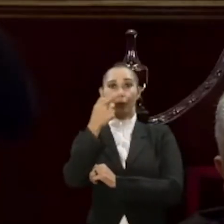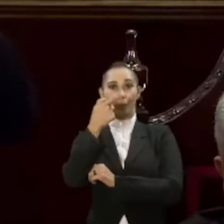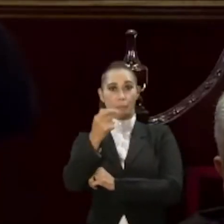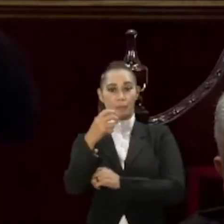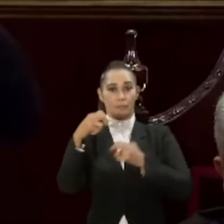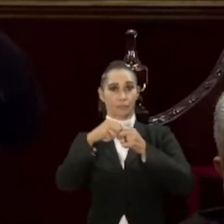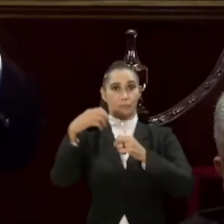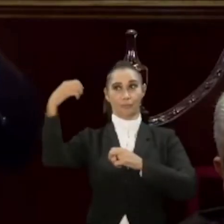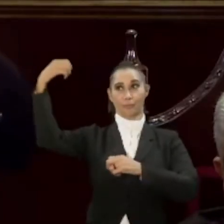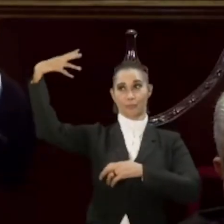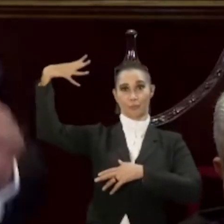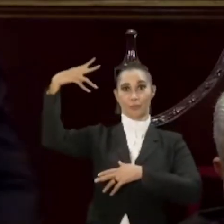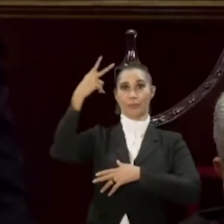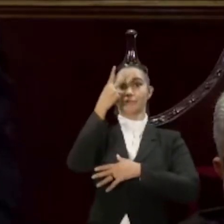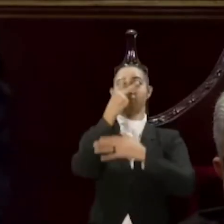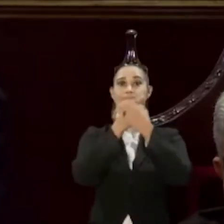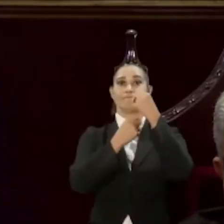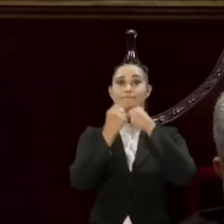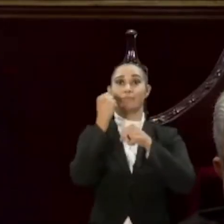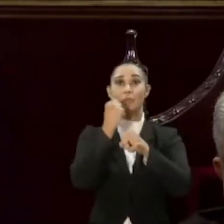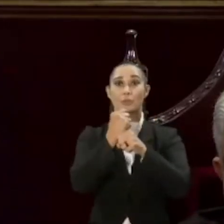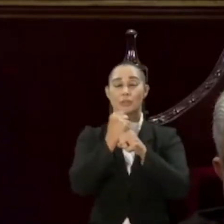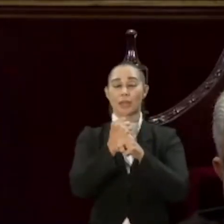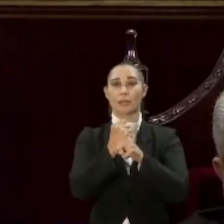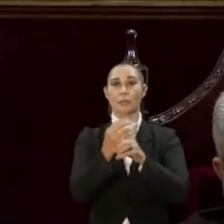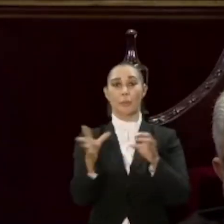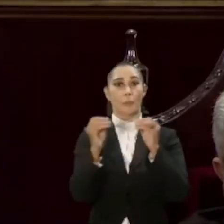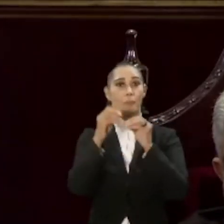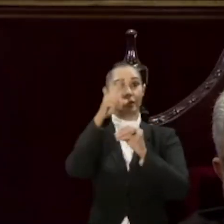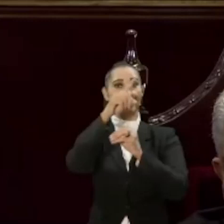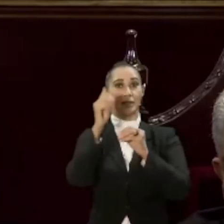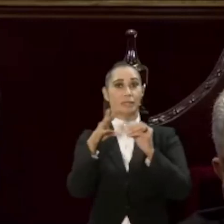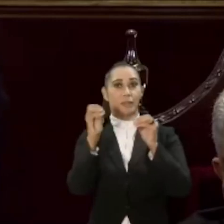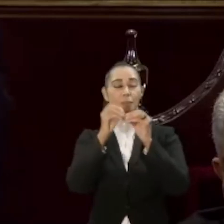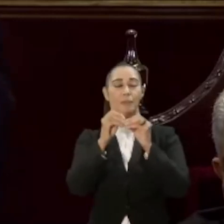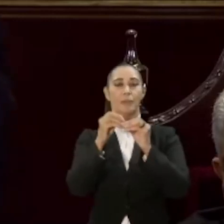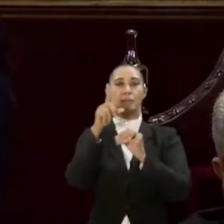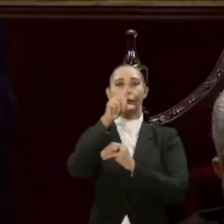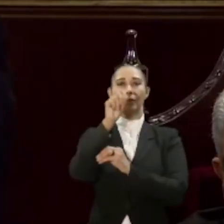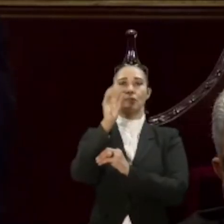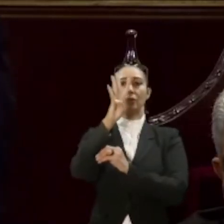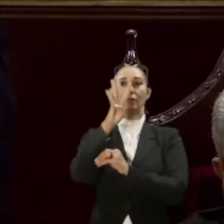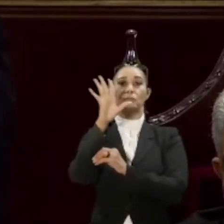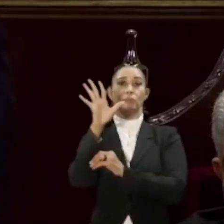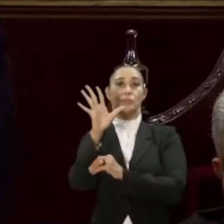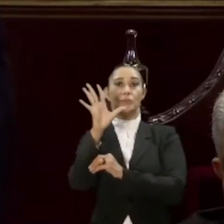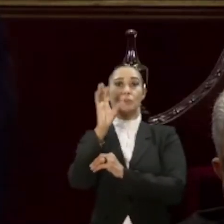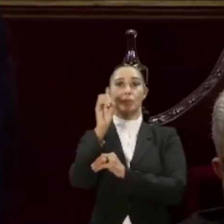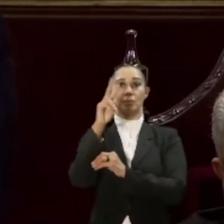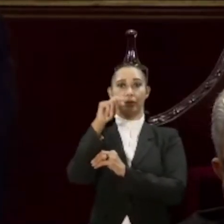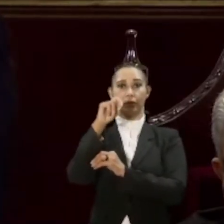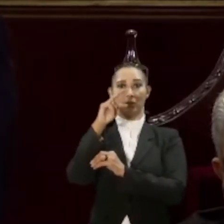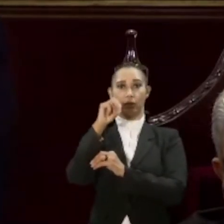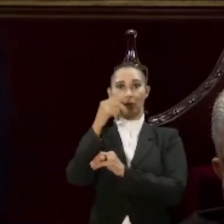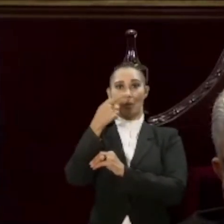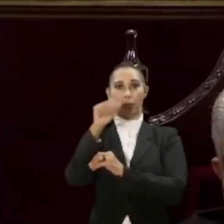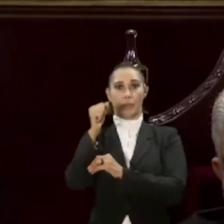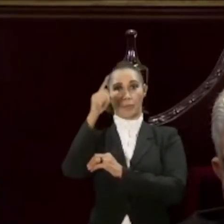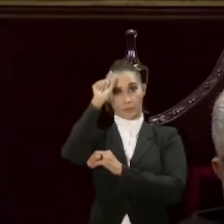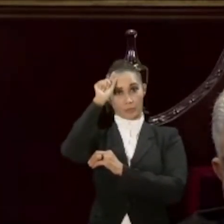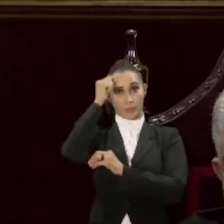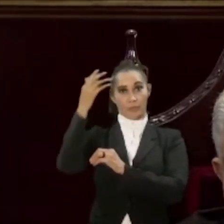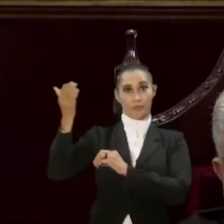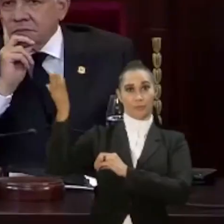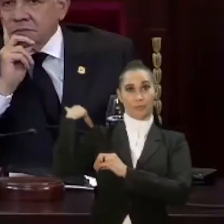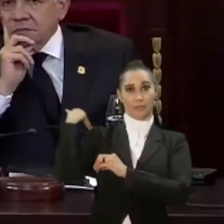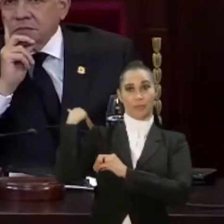energía solar en 2 años, casi 100 más que los 155 megavatios instalados en las gestiones pasadas y